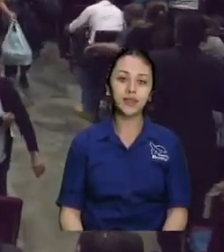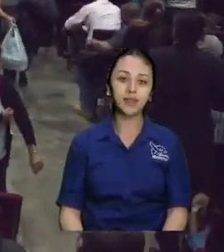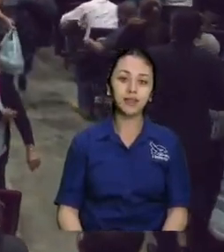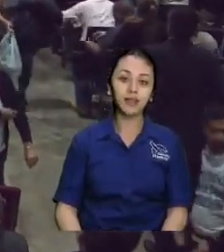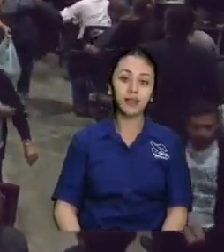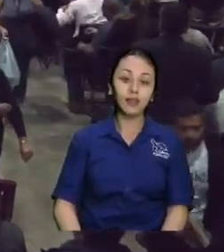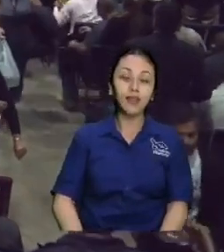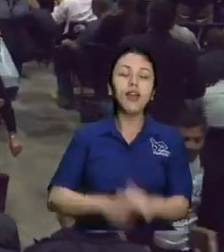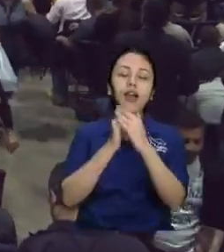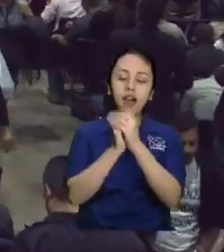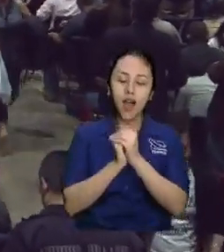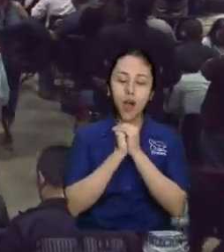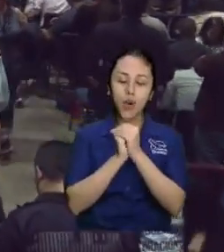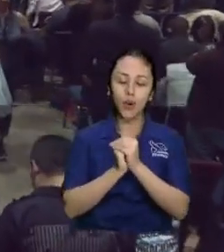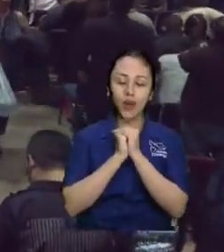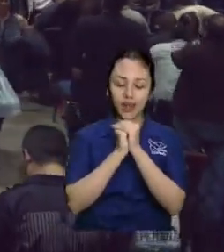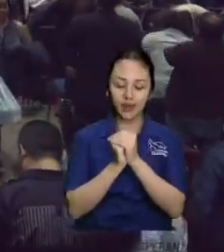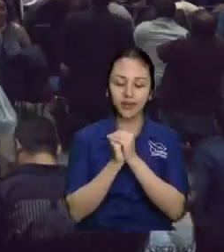Vamos a orar.